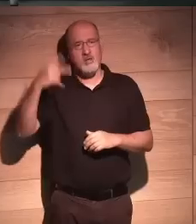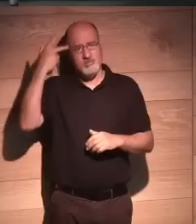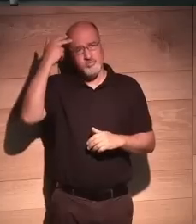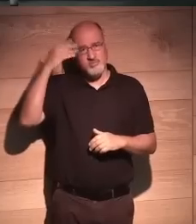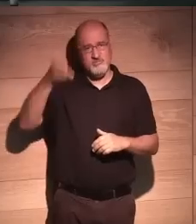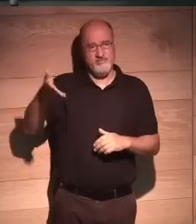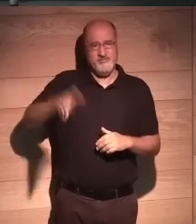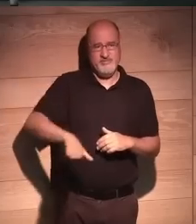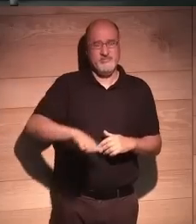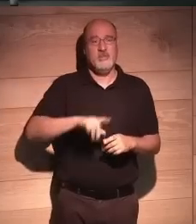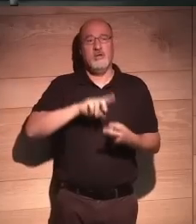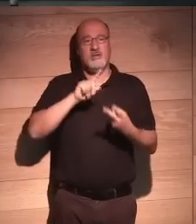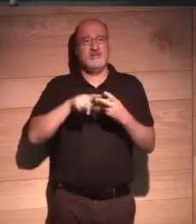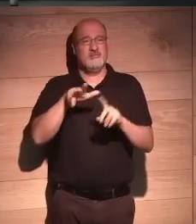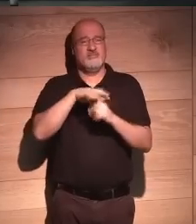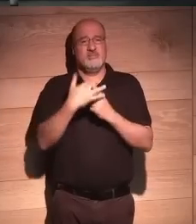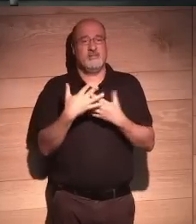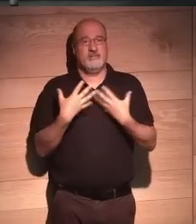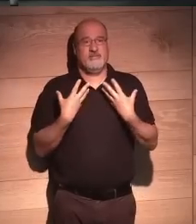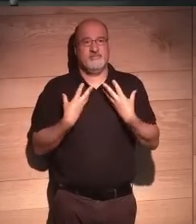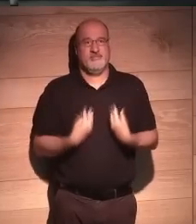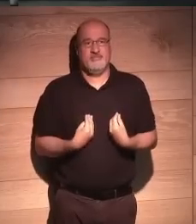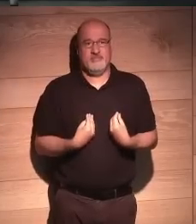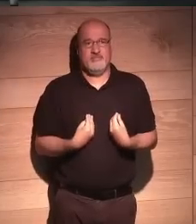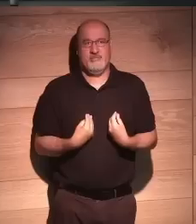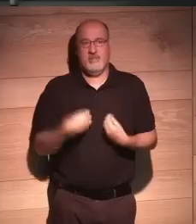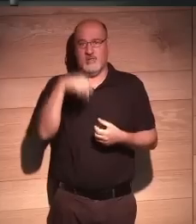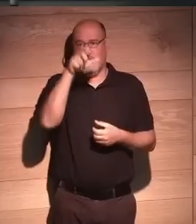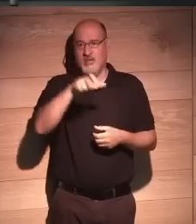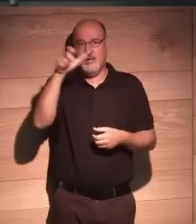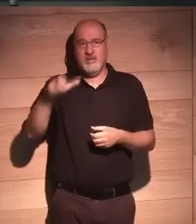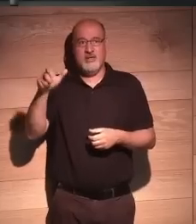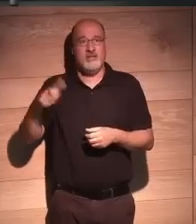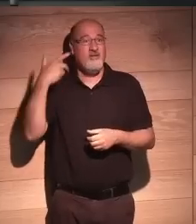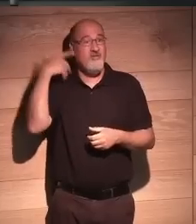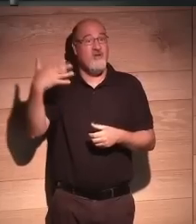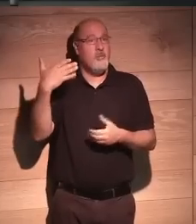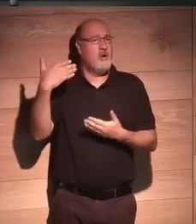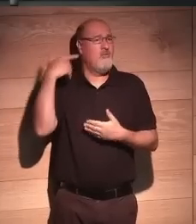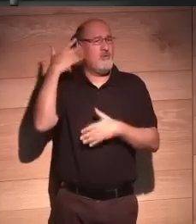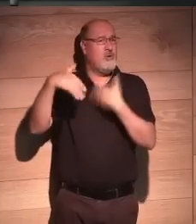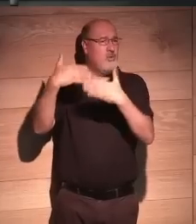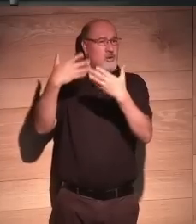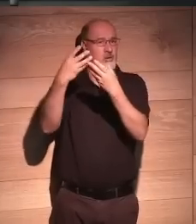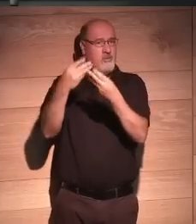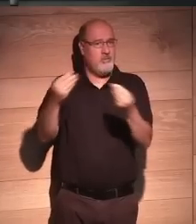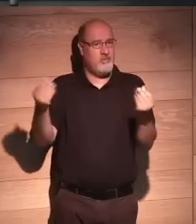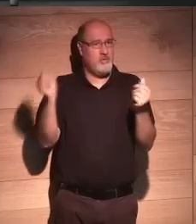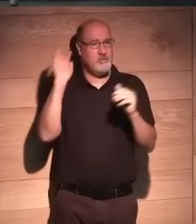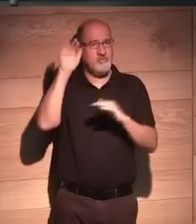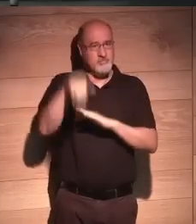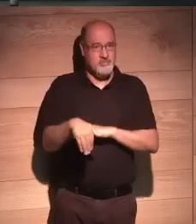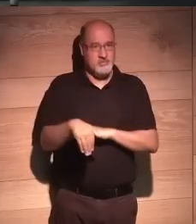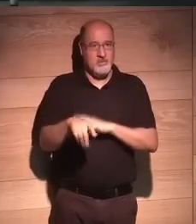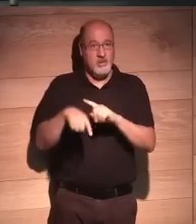a situaciones muy dramáticas, a perder el oremus de gente que ya dejó de ser famosa un día porque ya no pegaba y